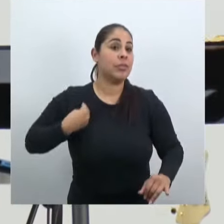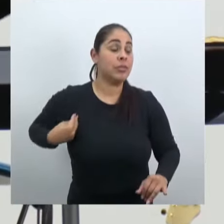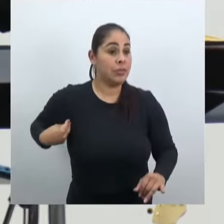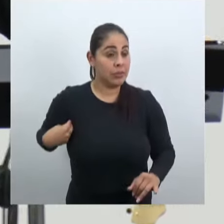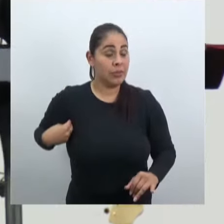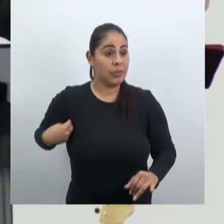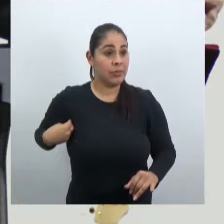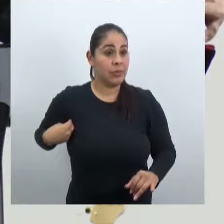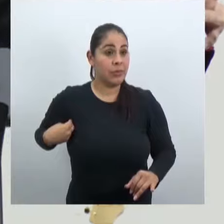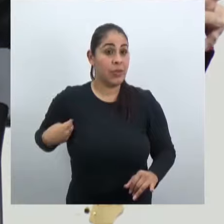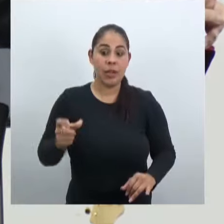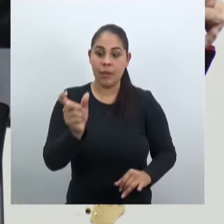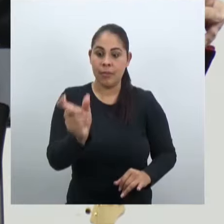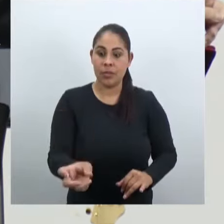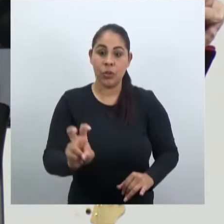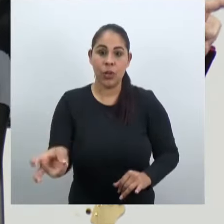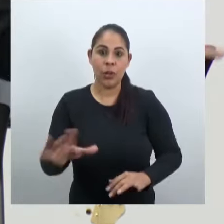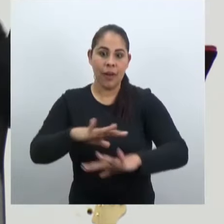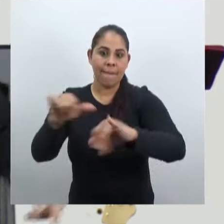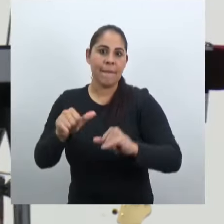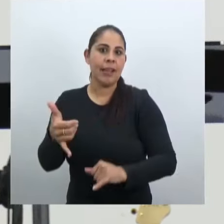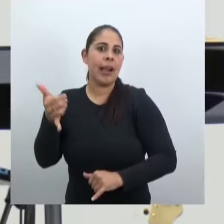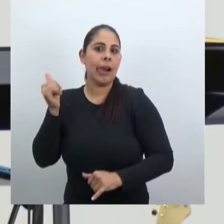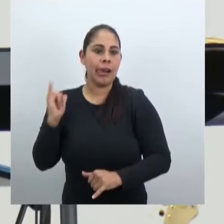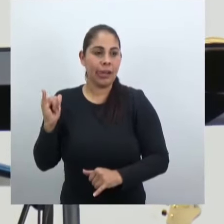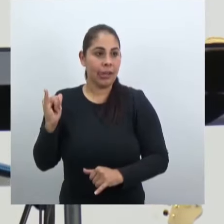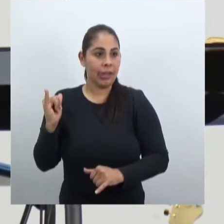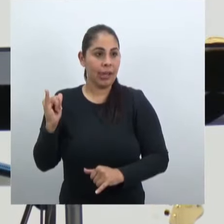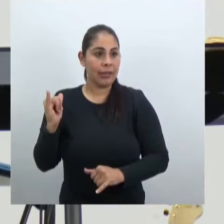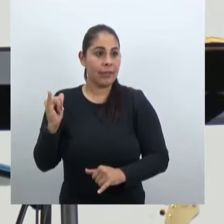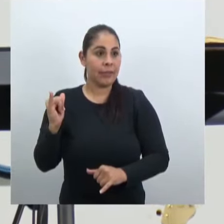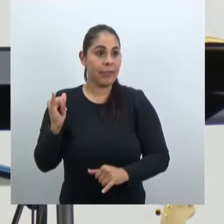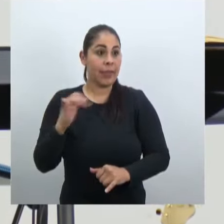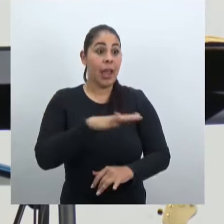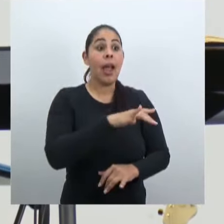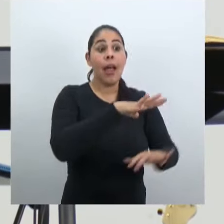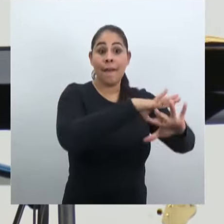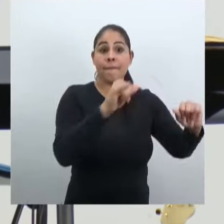Y tienes paz con tu próximo. Porque tú y yo necesitamos tres clases de paz.